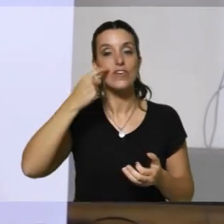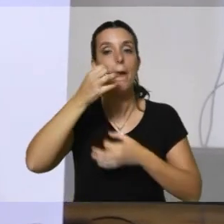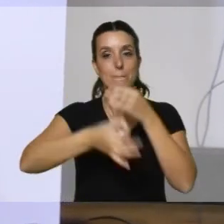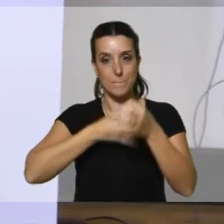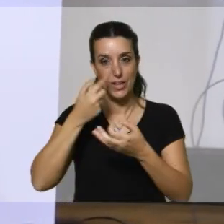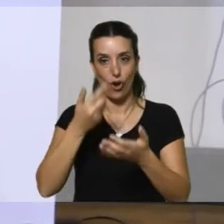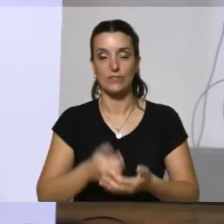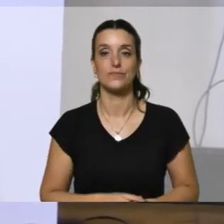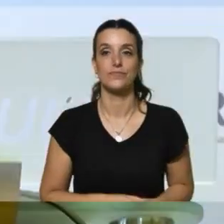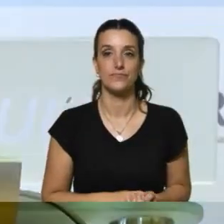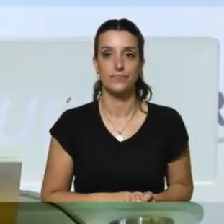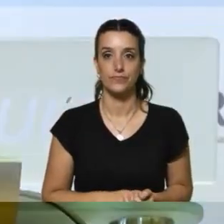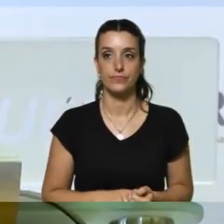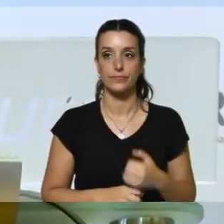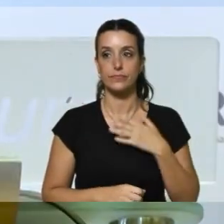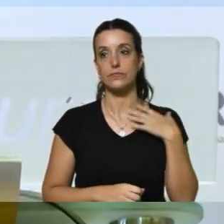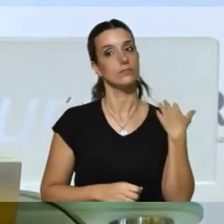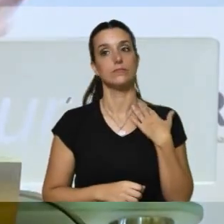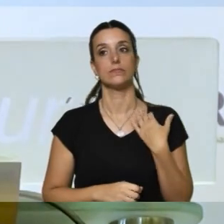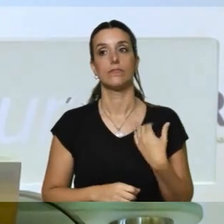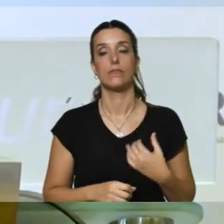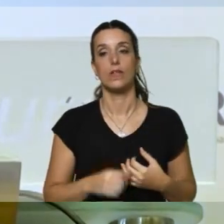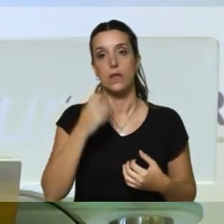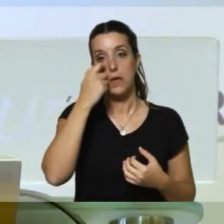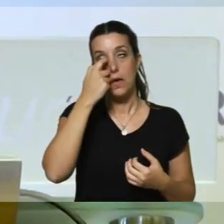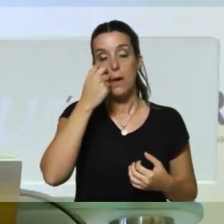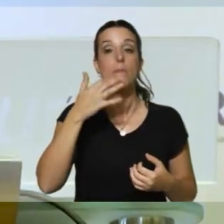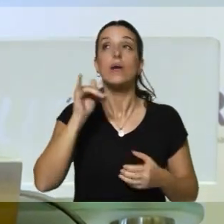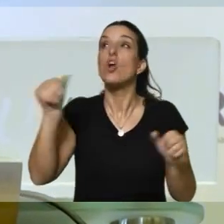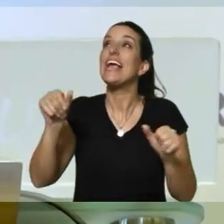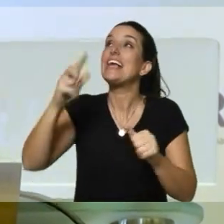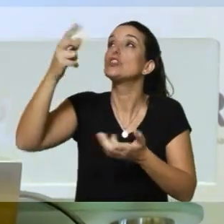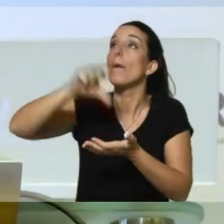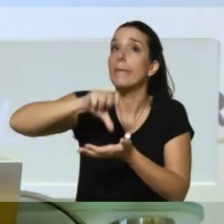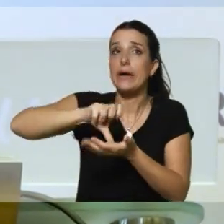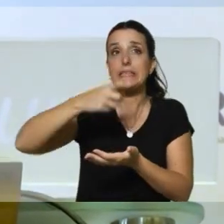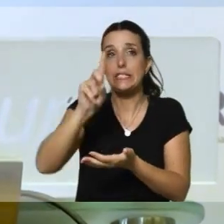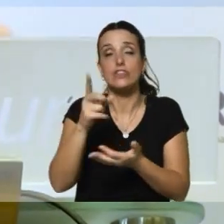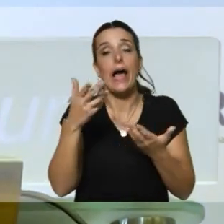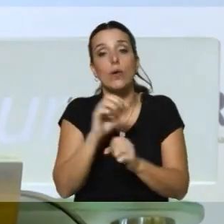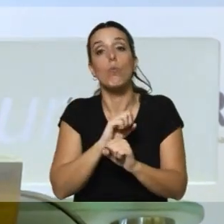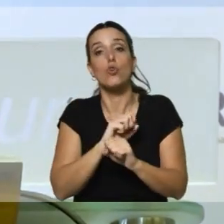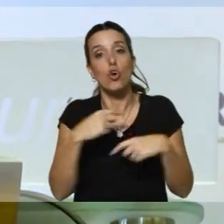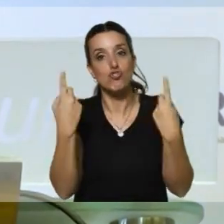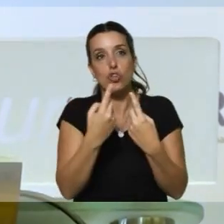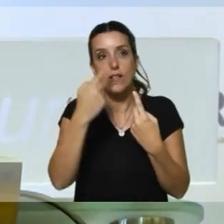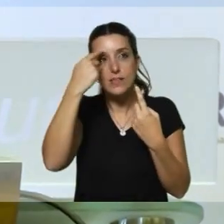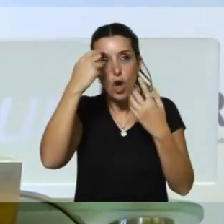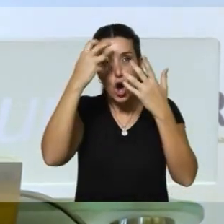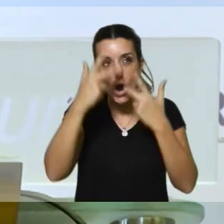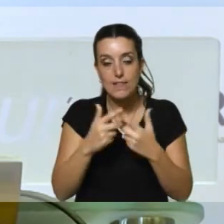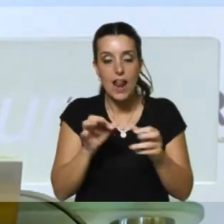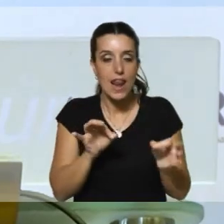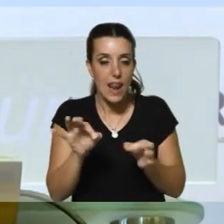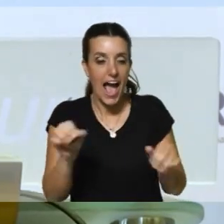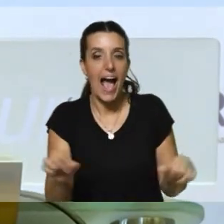explicaba en estos términos. ¿Qué hizo tal país? Bueno, y ahí nos permite con humildad y con sabiduría calibrar qué es